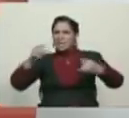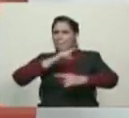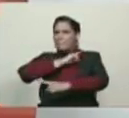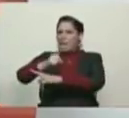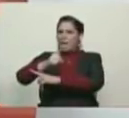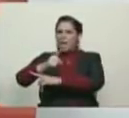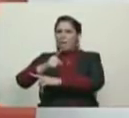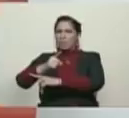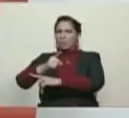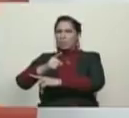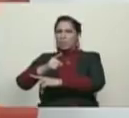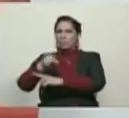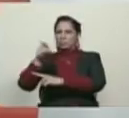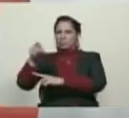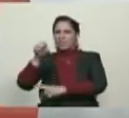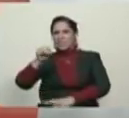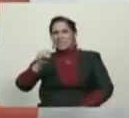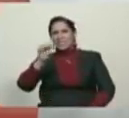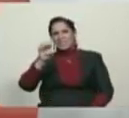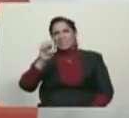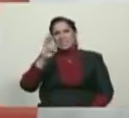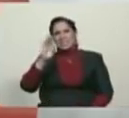Que está fracturada. Lo que contradice su versión